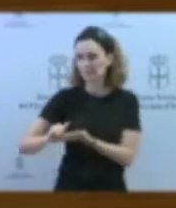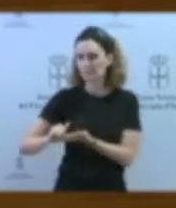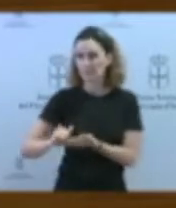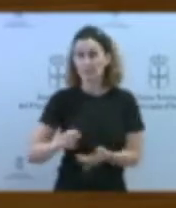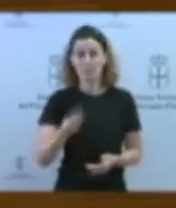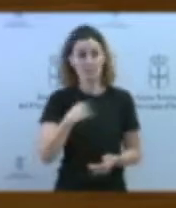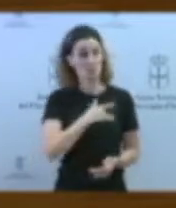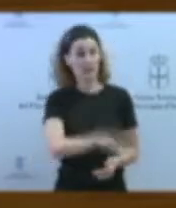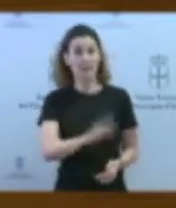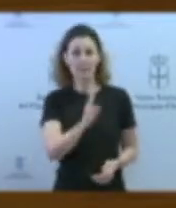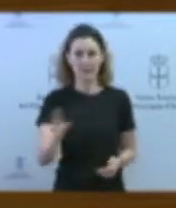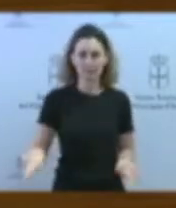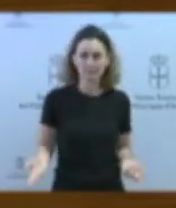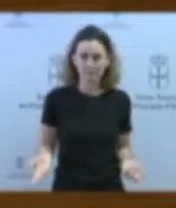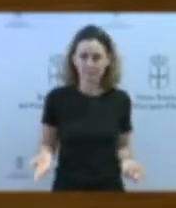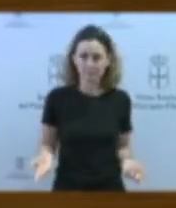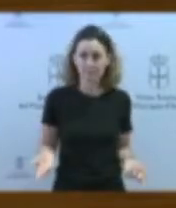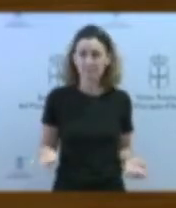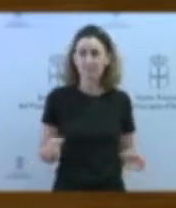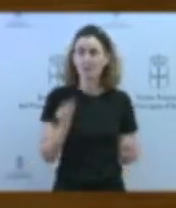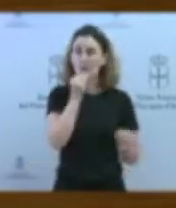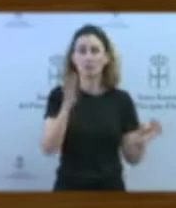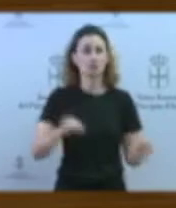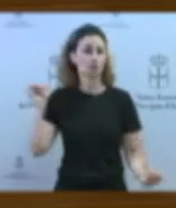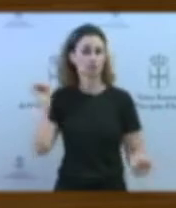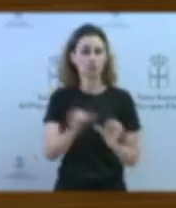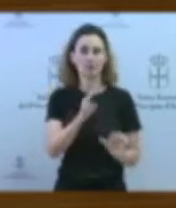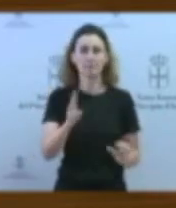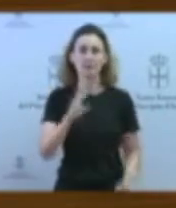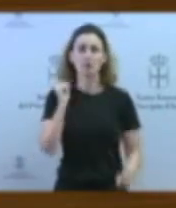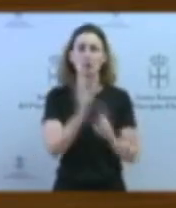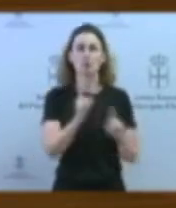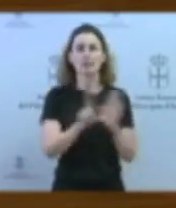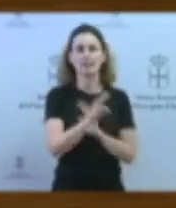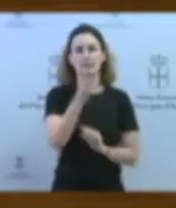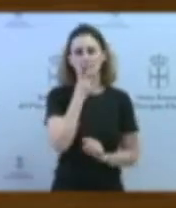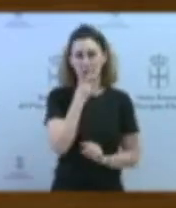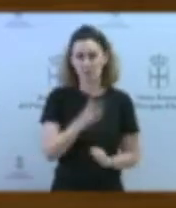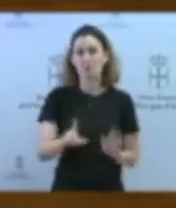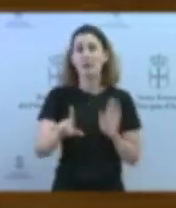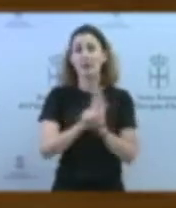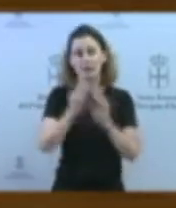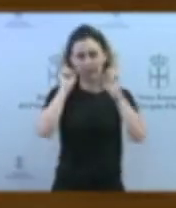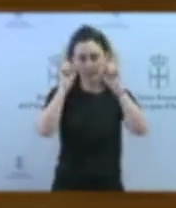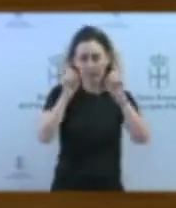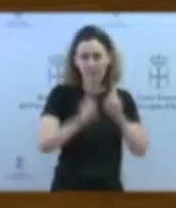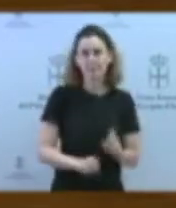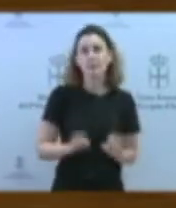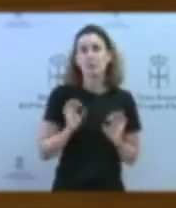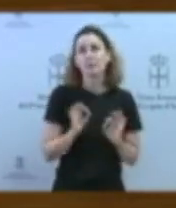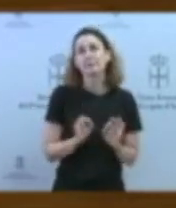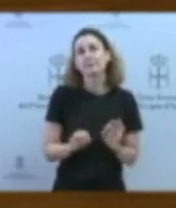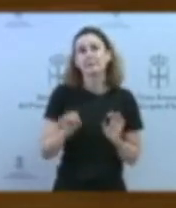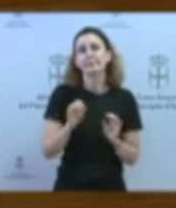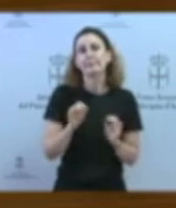largo de la historia, se manifestó contra la ley del tabaco, contra las leyes de educación, contra el matrimonio igualitario, contra el aborto, contra el divorcio, hasta gritaron viva